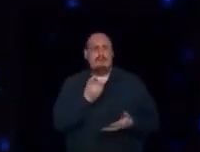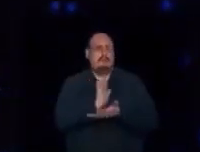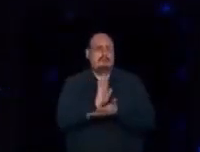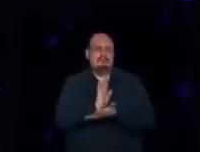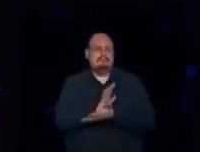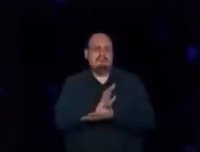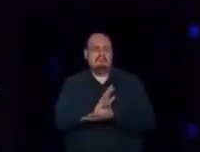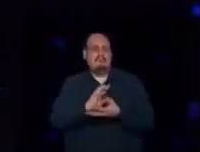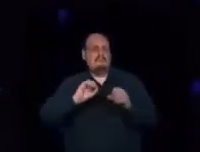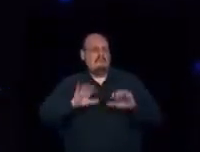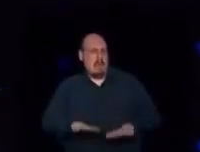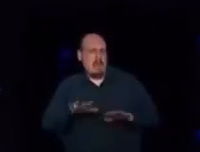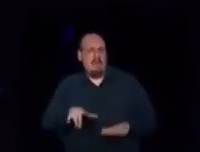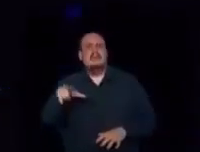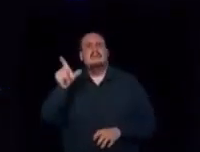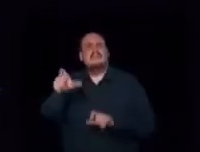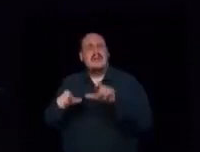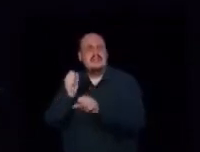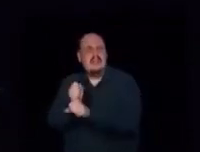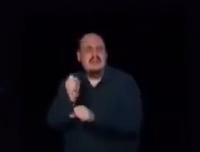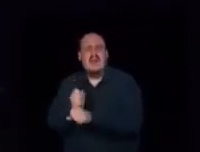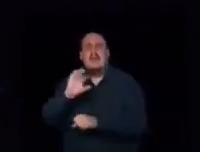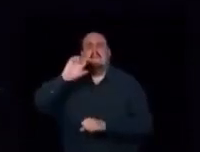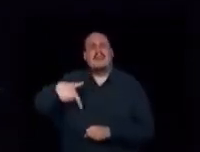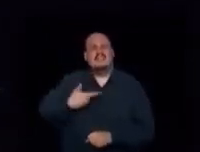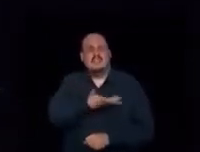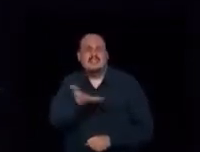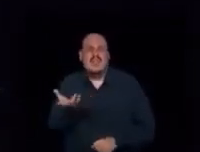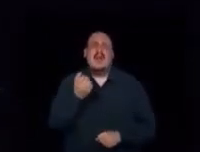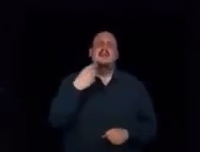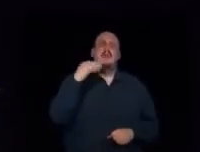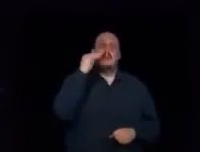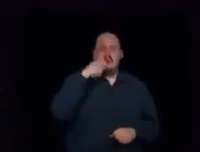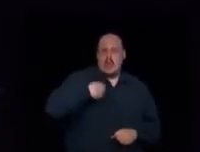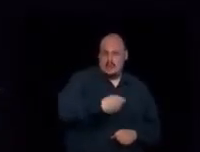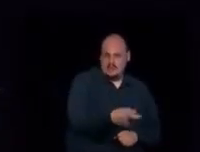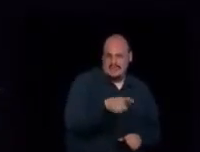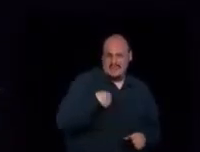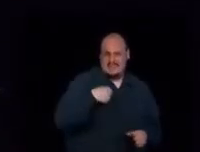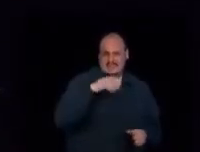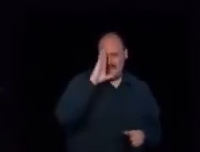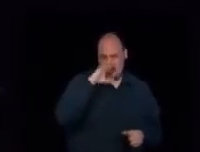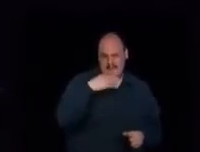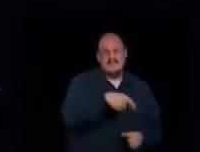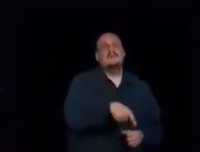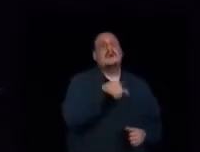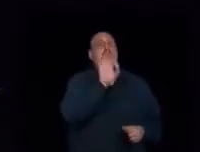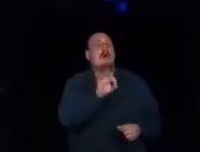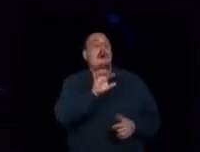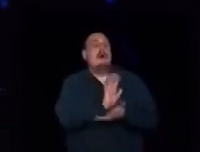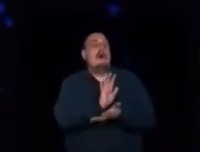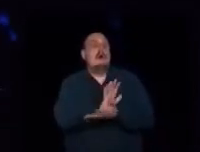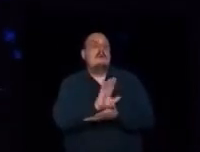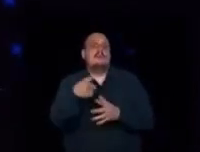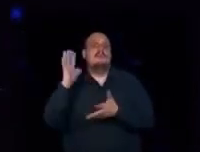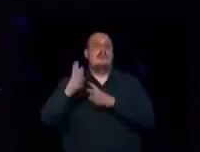bajo convenio, bajo un plan social, monotributistas, tercerizados. Esa división la generan para